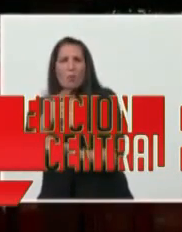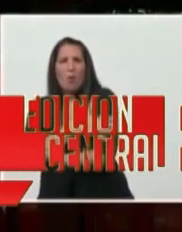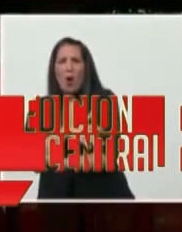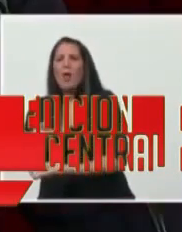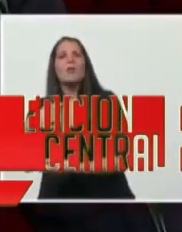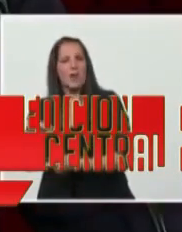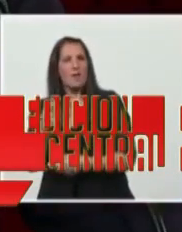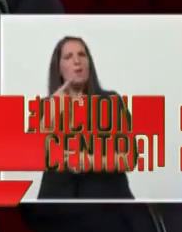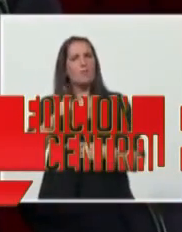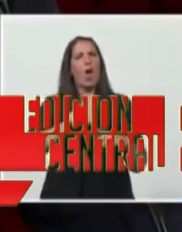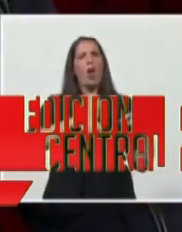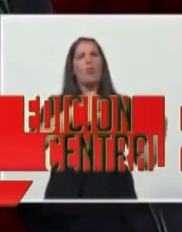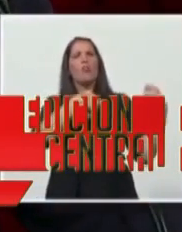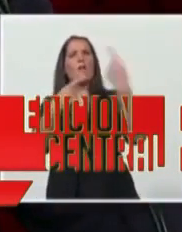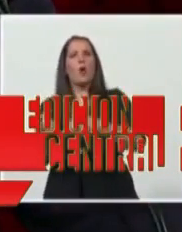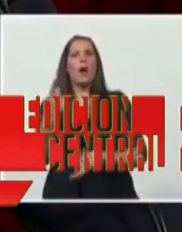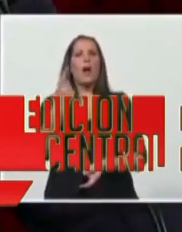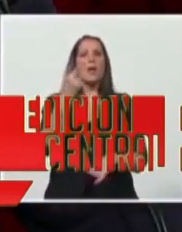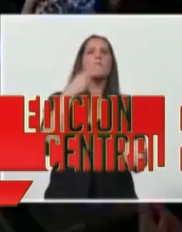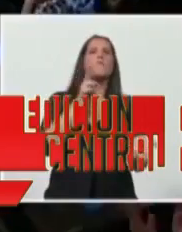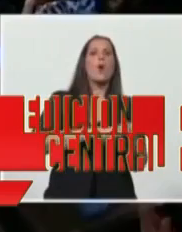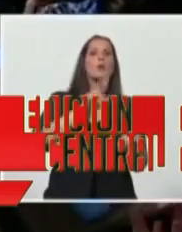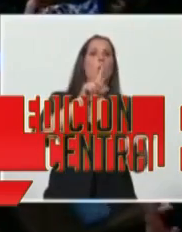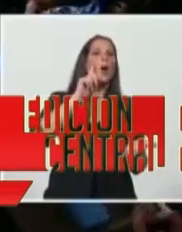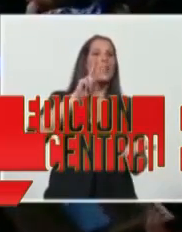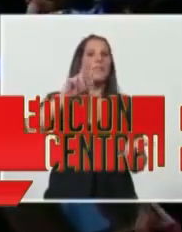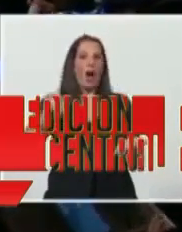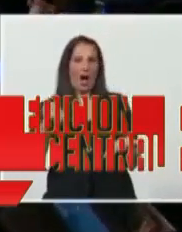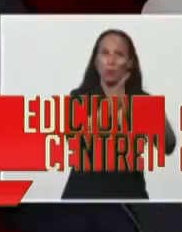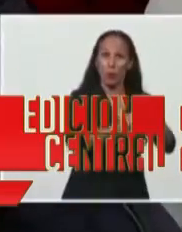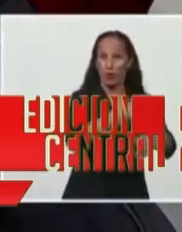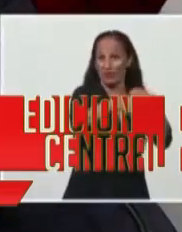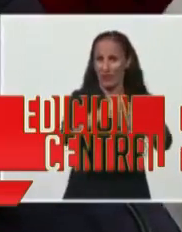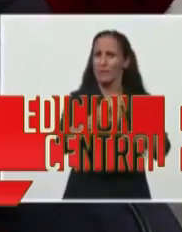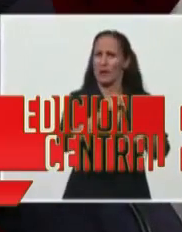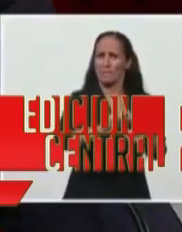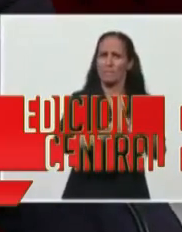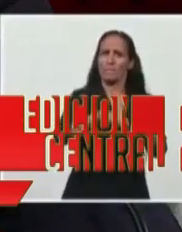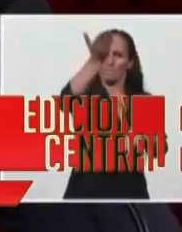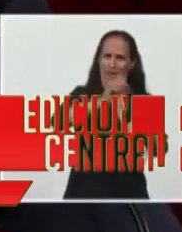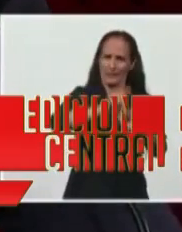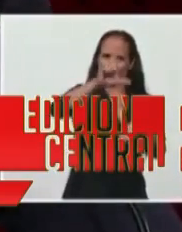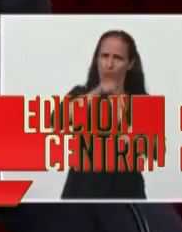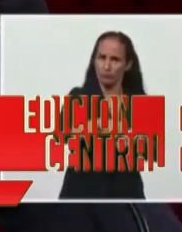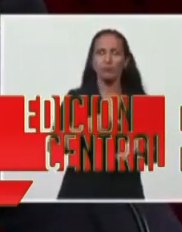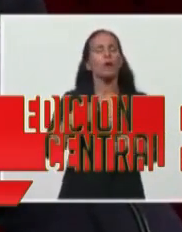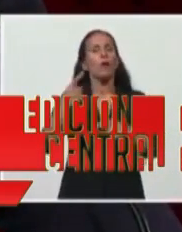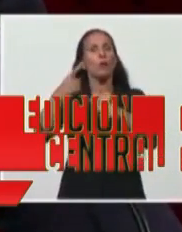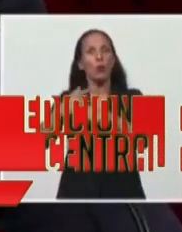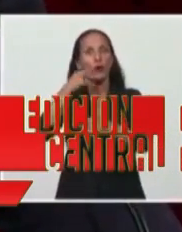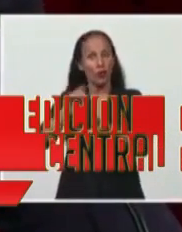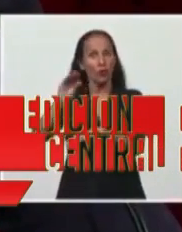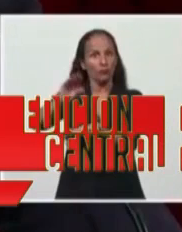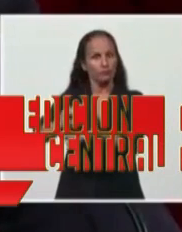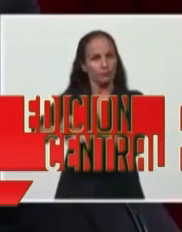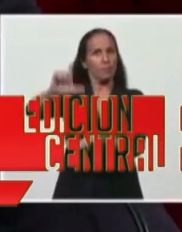proceso histórico. Totalmente. De las promesas de campaña y de todo lo que fue la campaña de Mauricio Macri a estos meses ya de gestión del